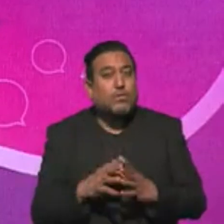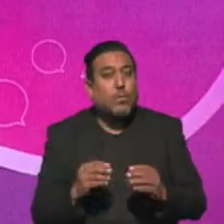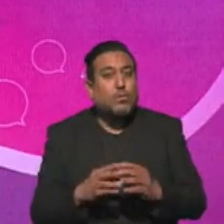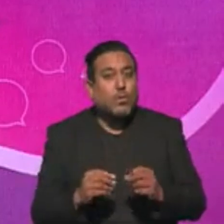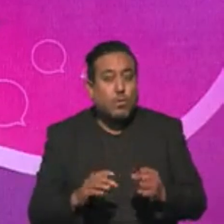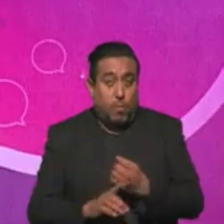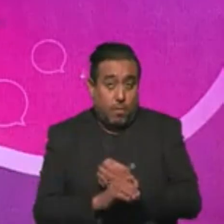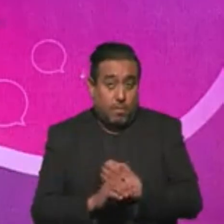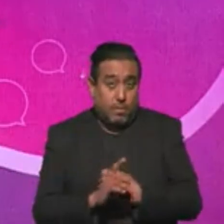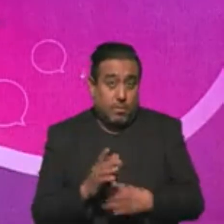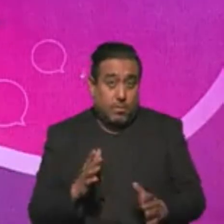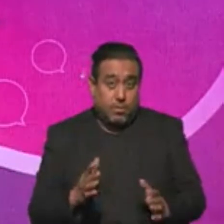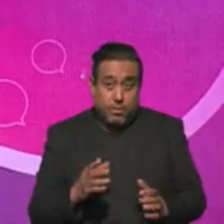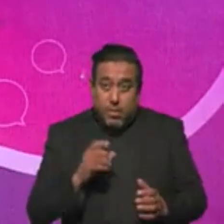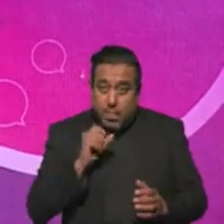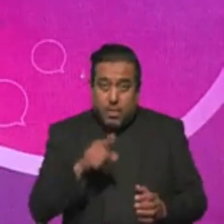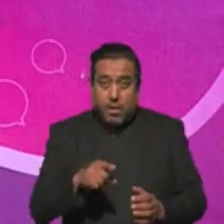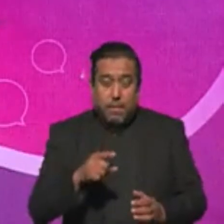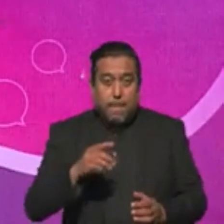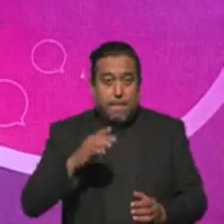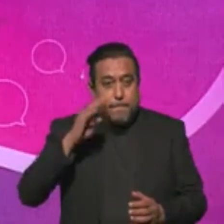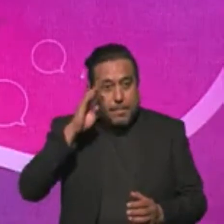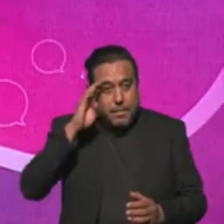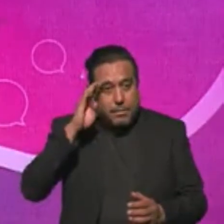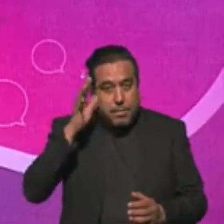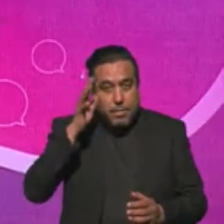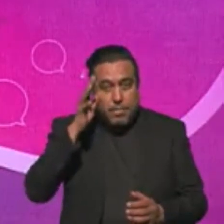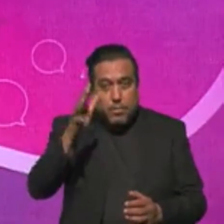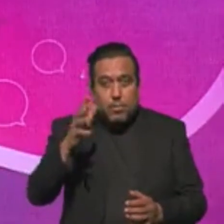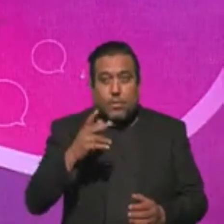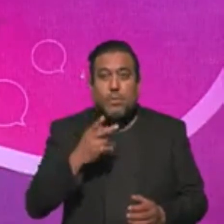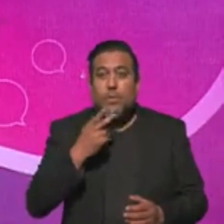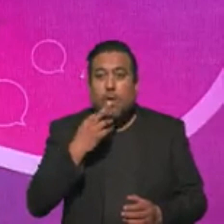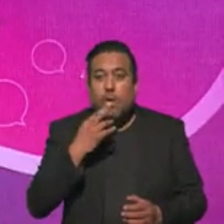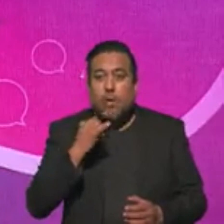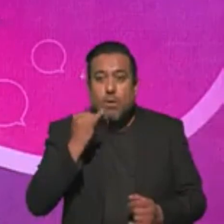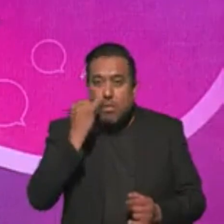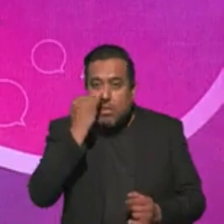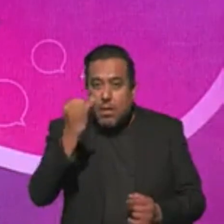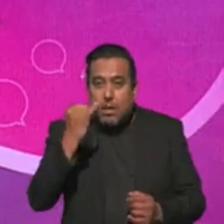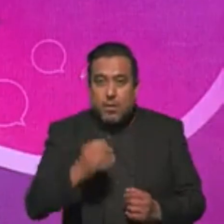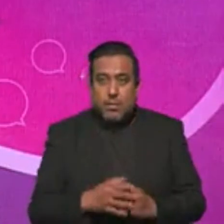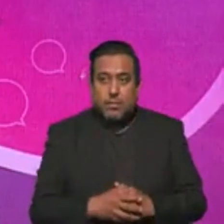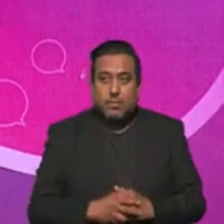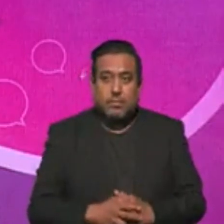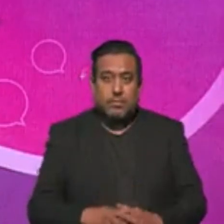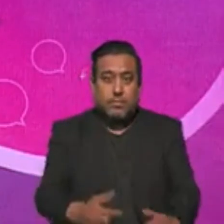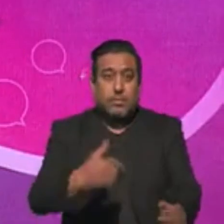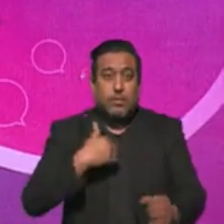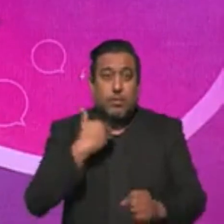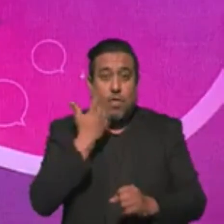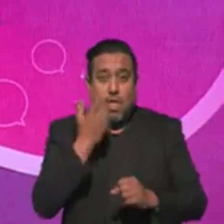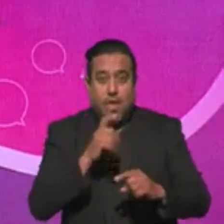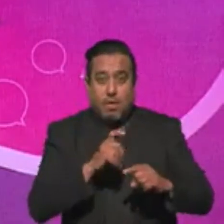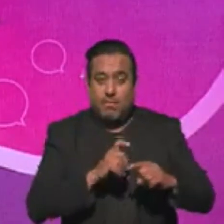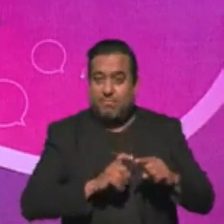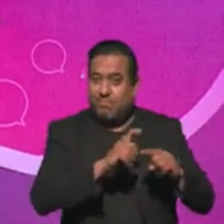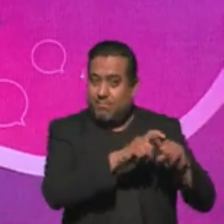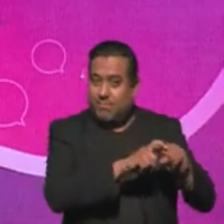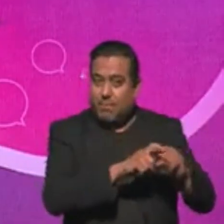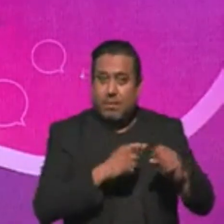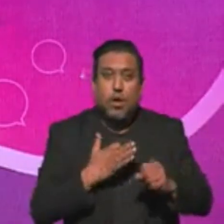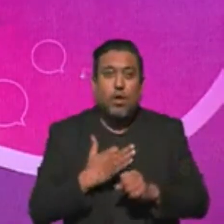problemas sino el futuro en la construcción de los ideales quiero hacer un paréntesis para